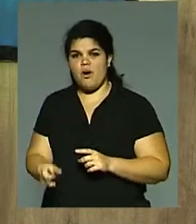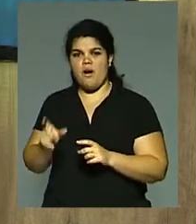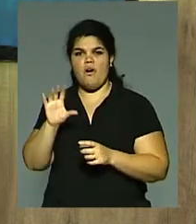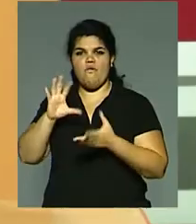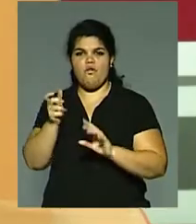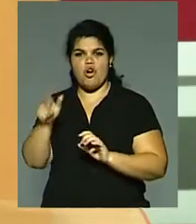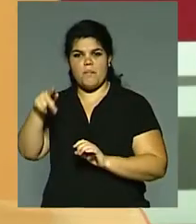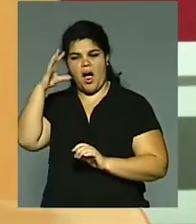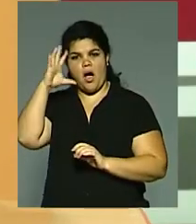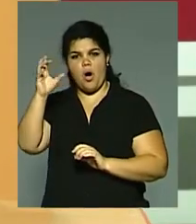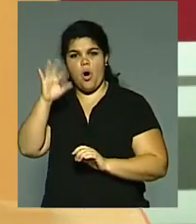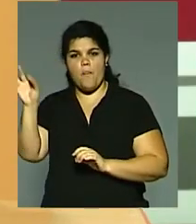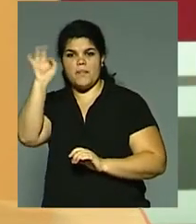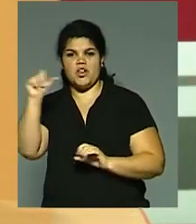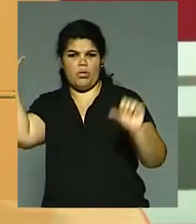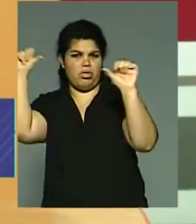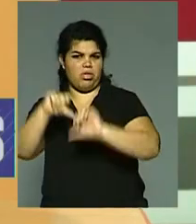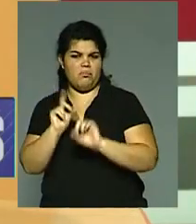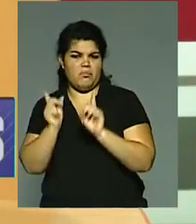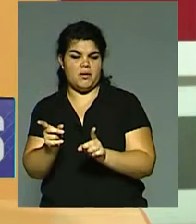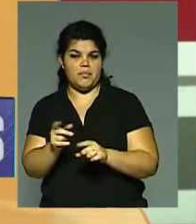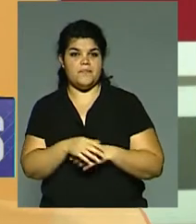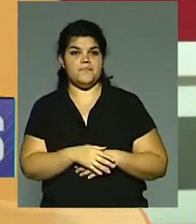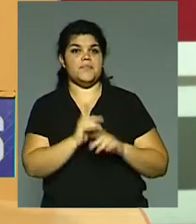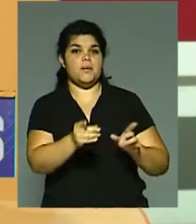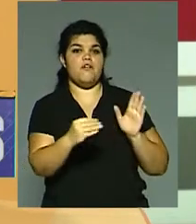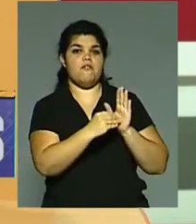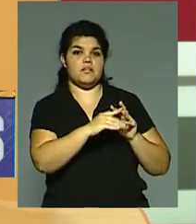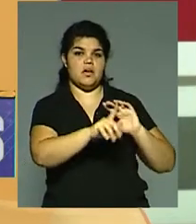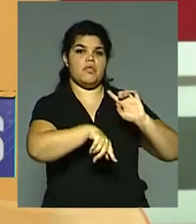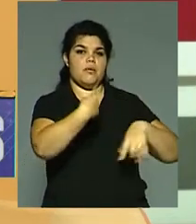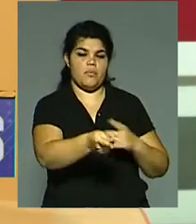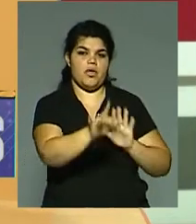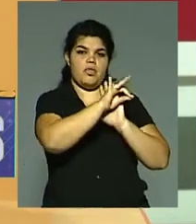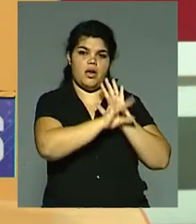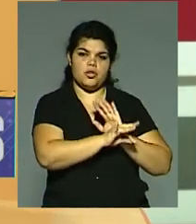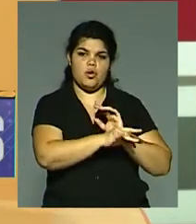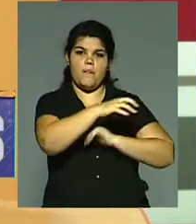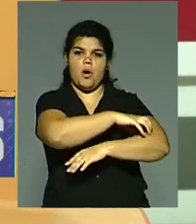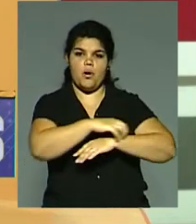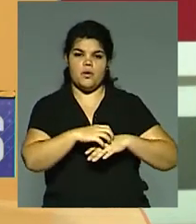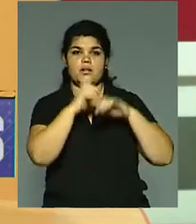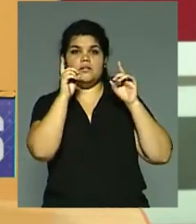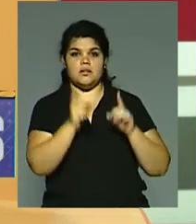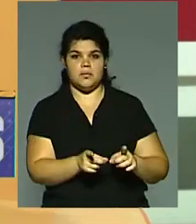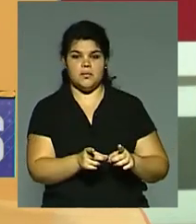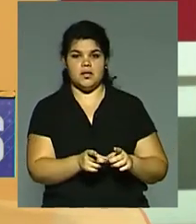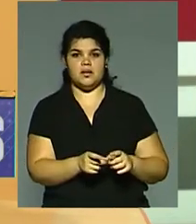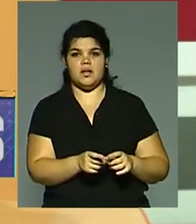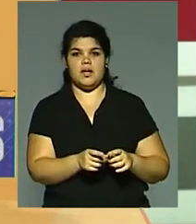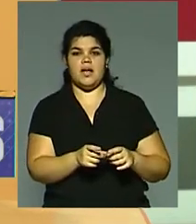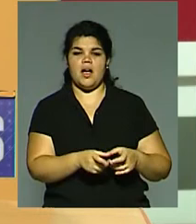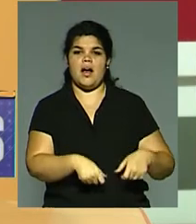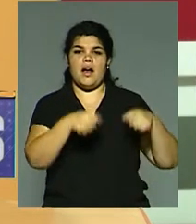bajada. Sí, además, sí, teniendo en cuenta que también en esas fechas, después vino los datos de la pobreza, también se conocían en esos momentos lo de las canastas.